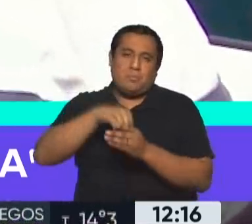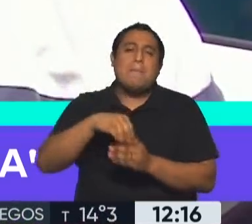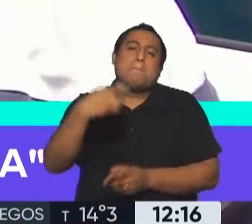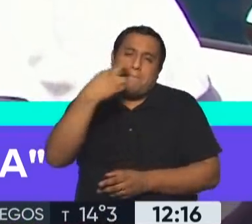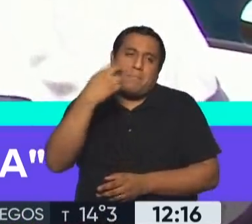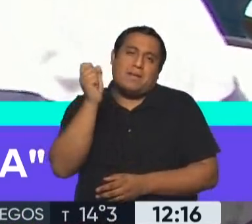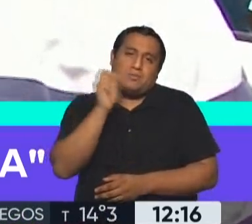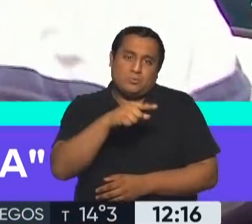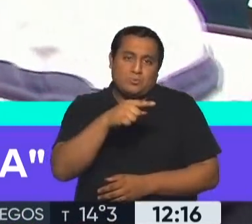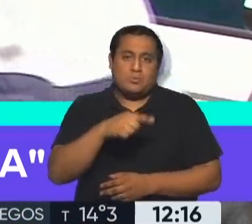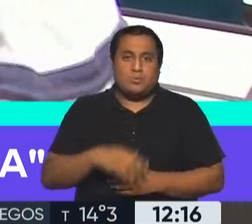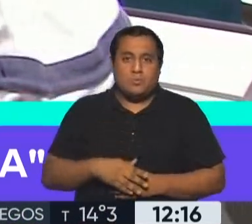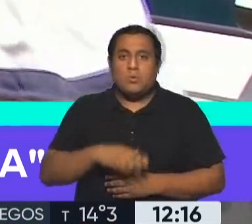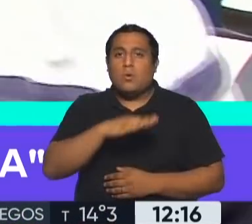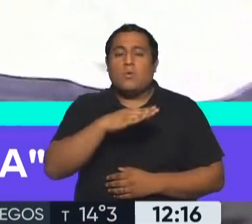¿no? Héctor,